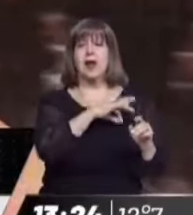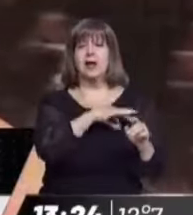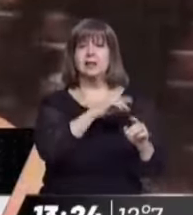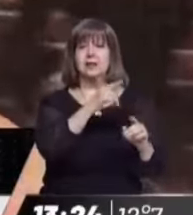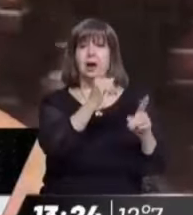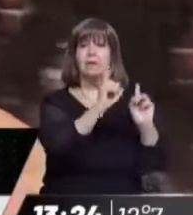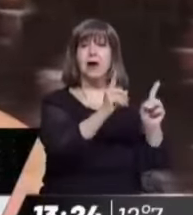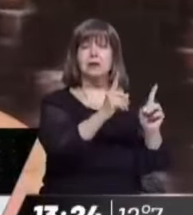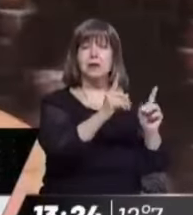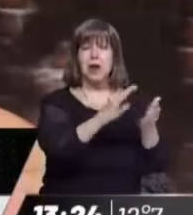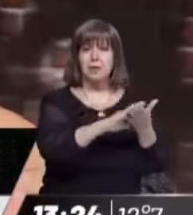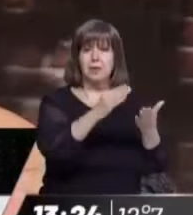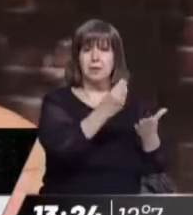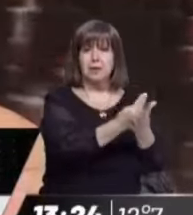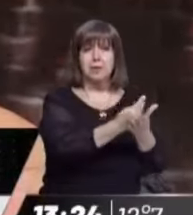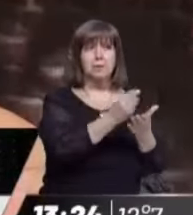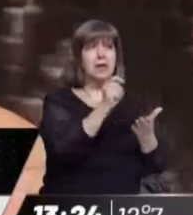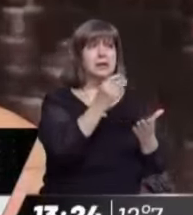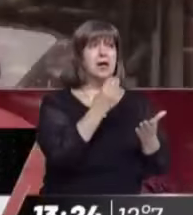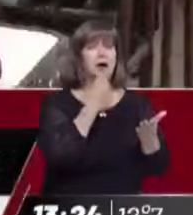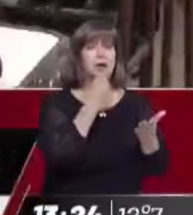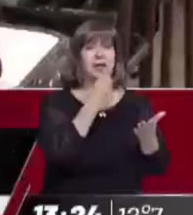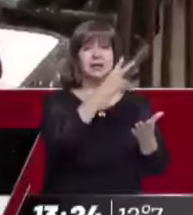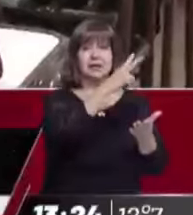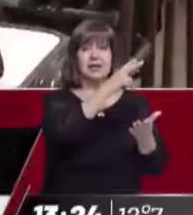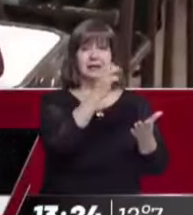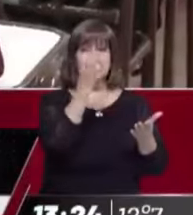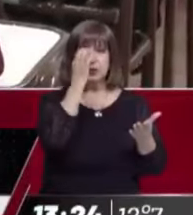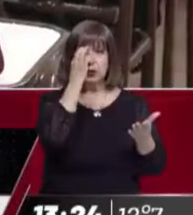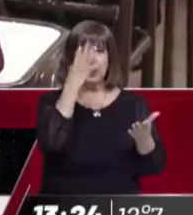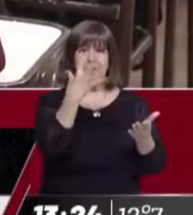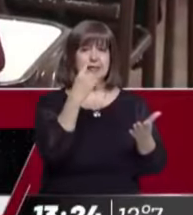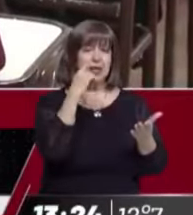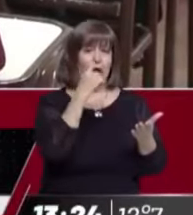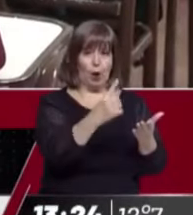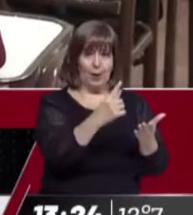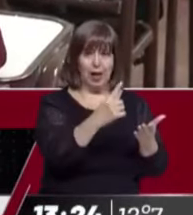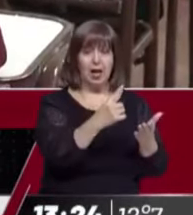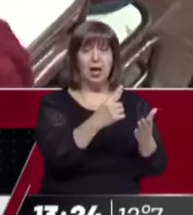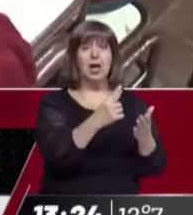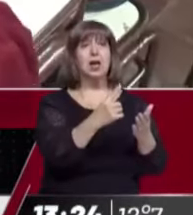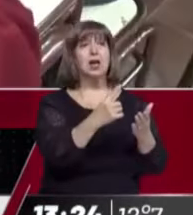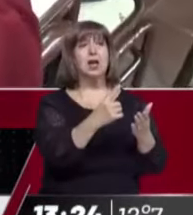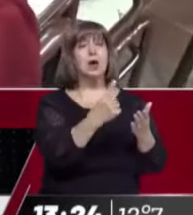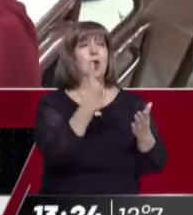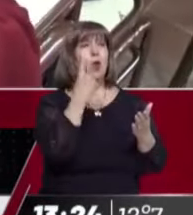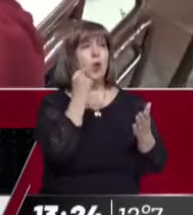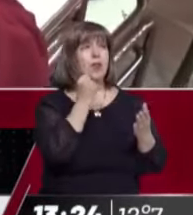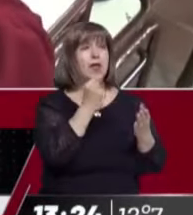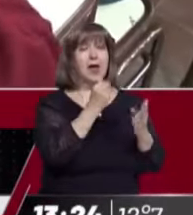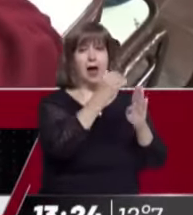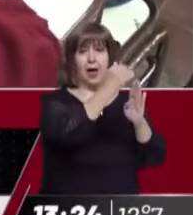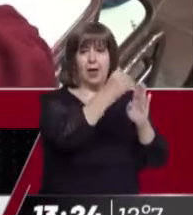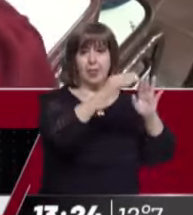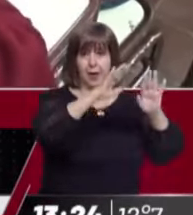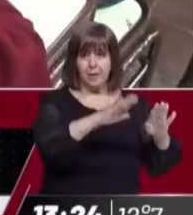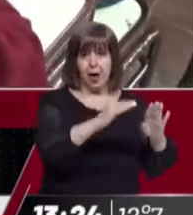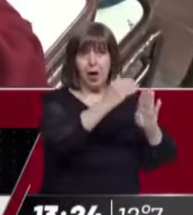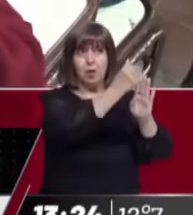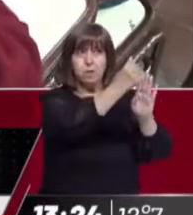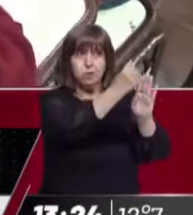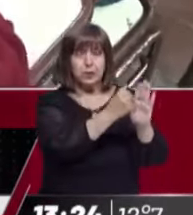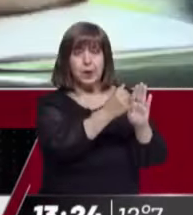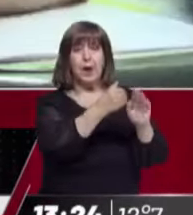Un docente que recién se inicia en el mes de abril cobró 325.000. Y el paro impacta